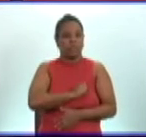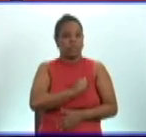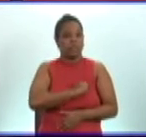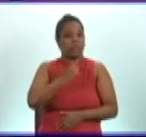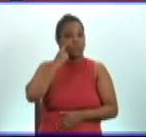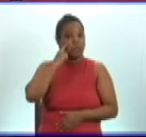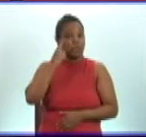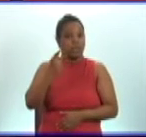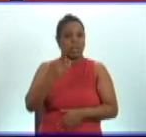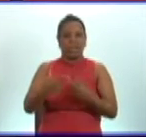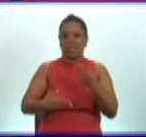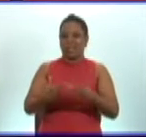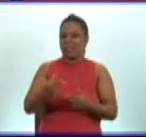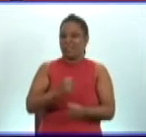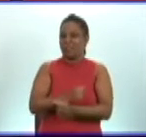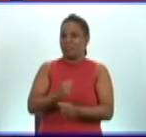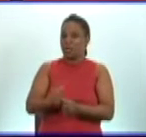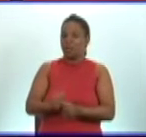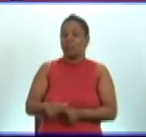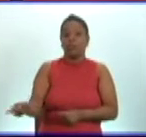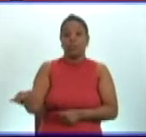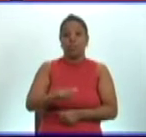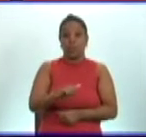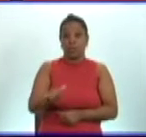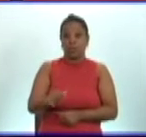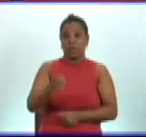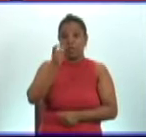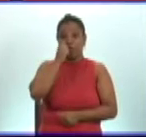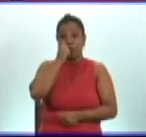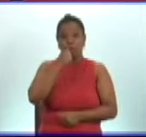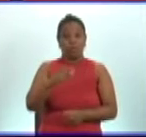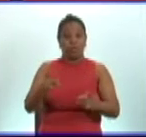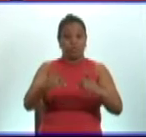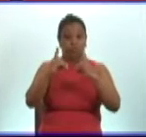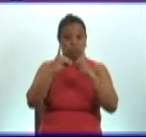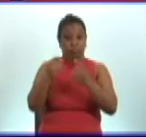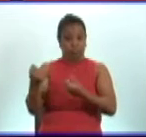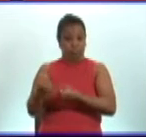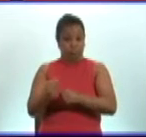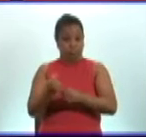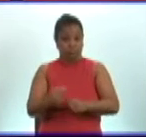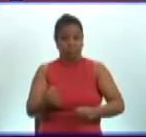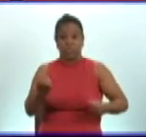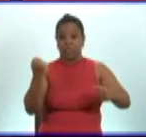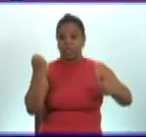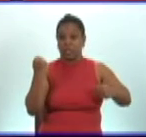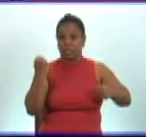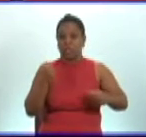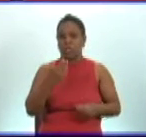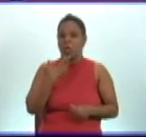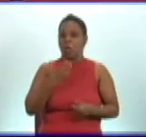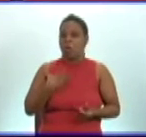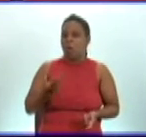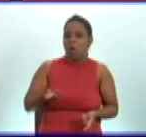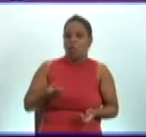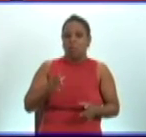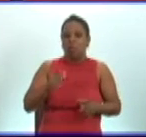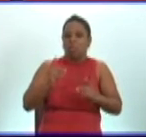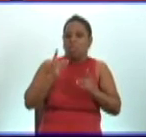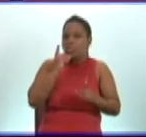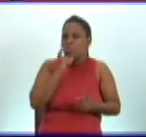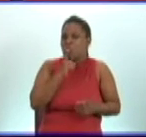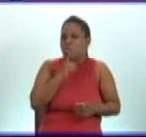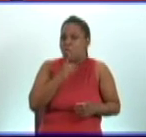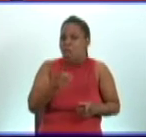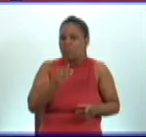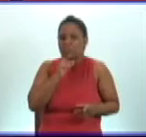del profesor, pero también del velador, cómo un poco está titubeando en el momento de dar razones por la que además se está